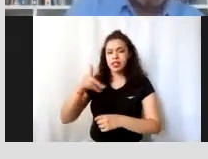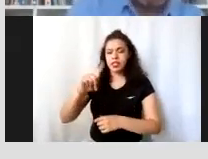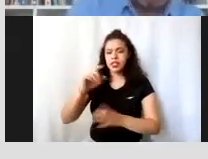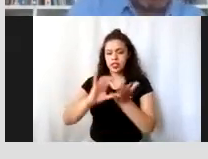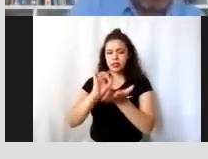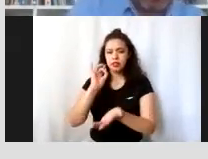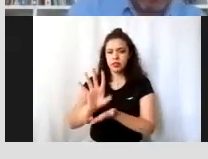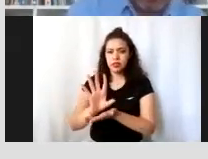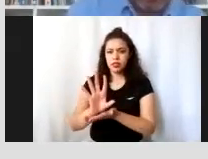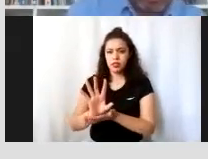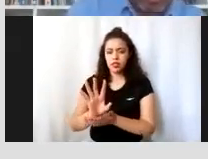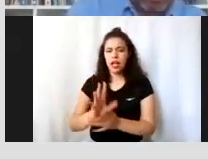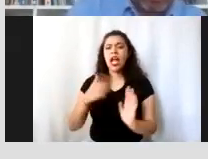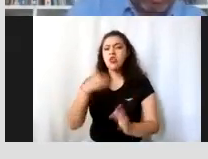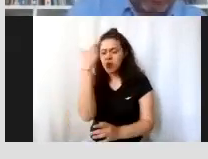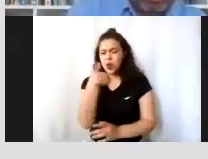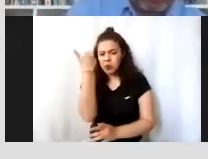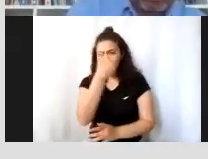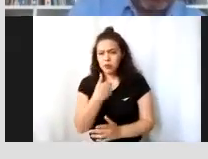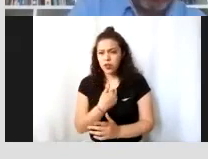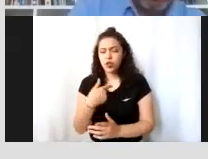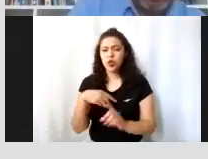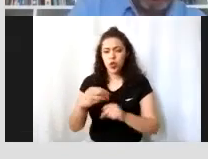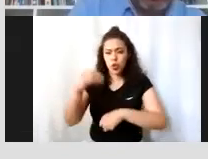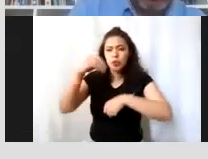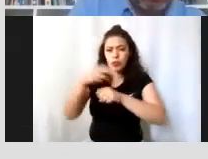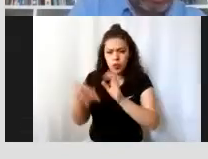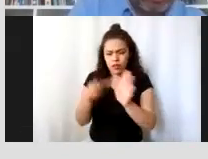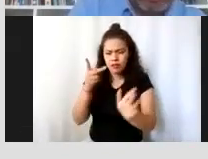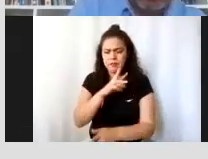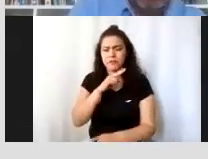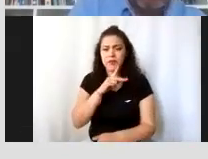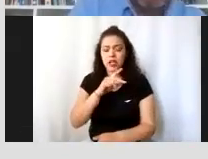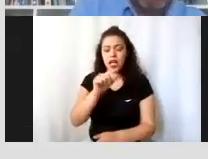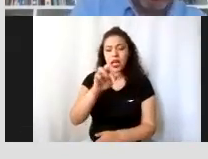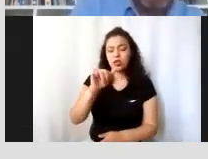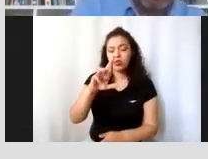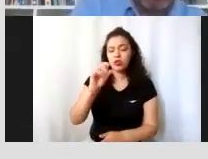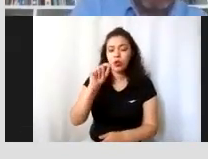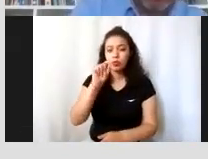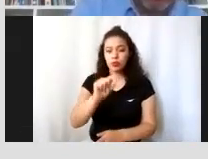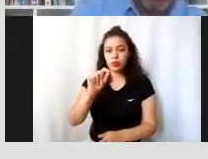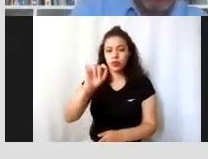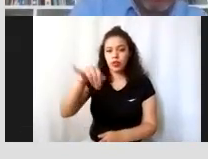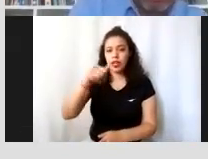Ah, lo checo. No, no, te lo pongo de nuevo. Arturo, es